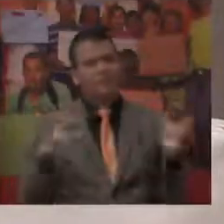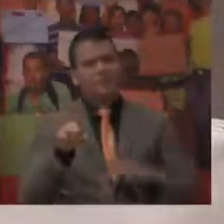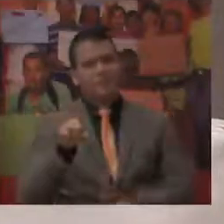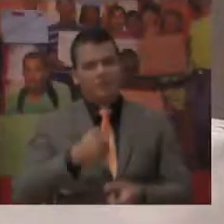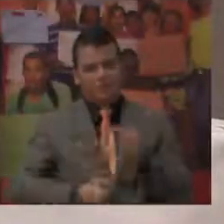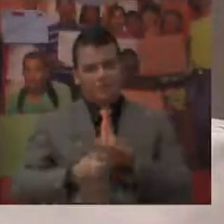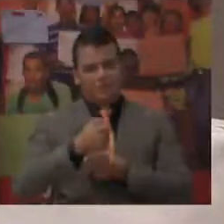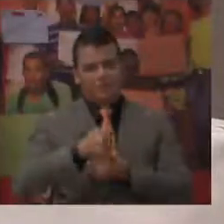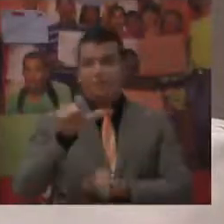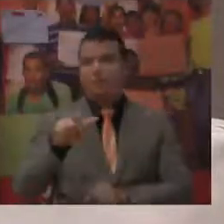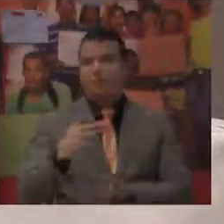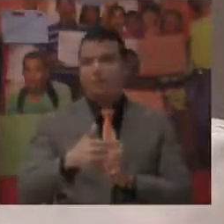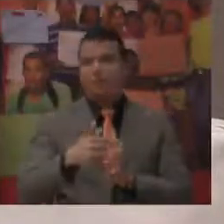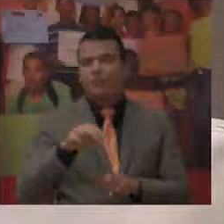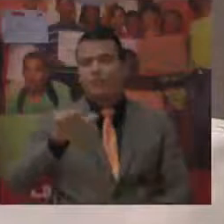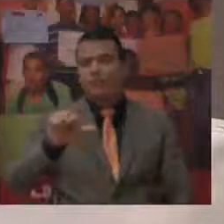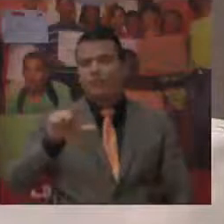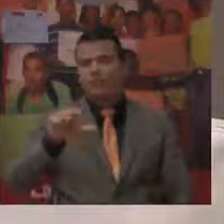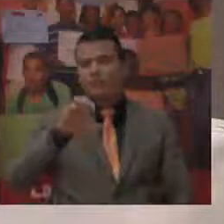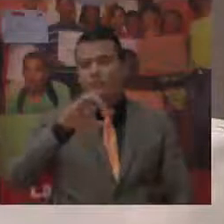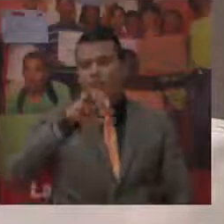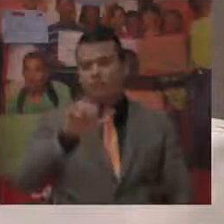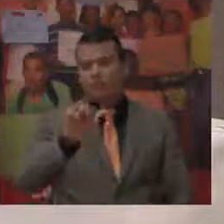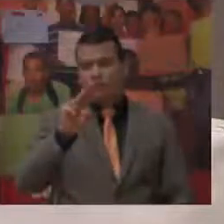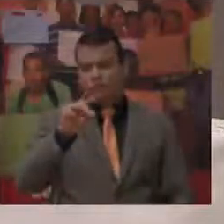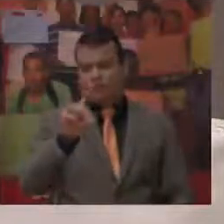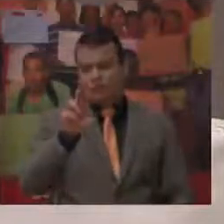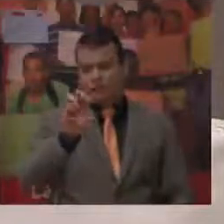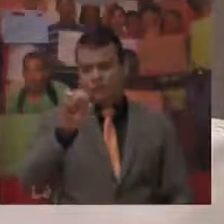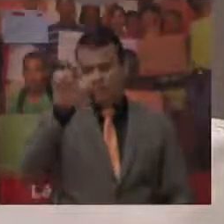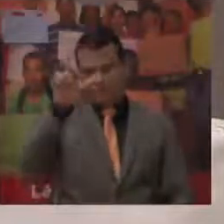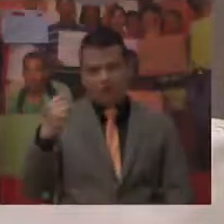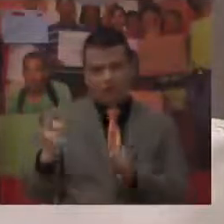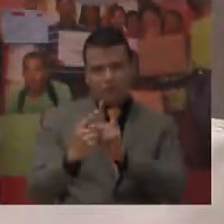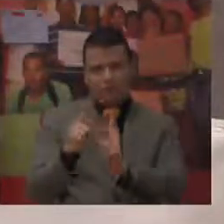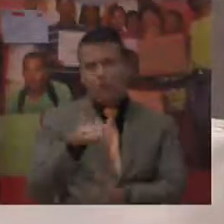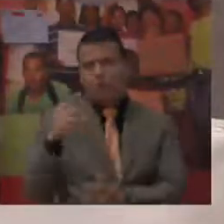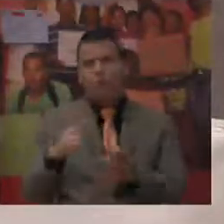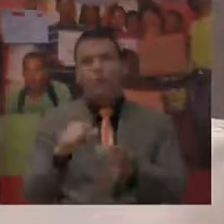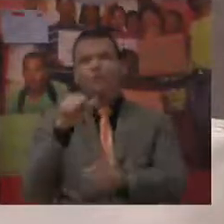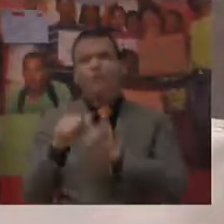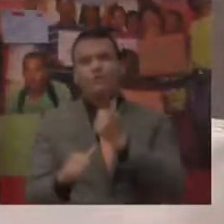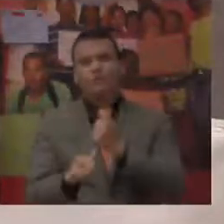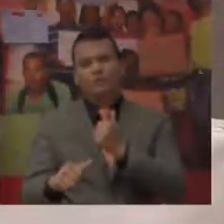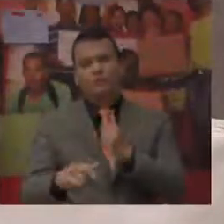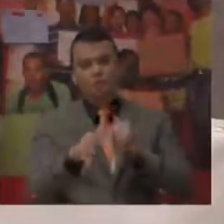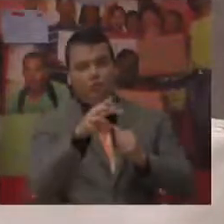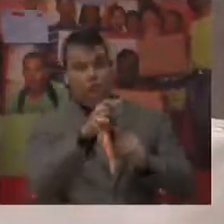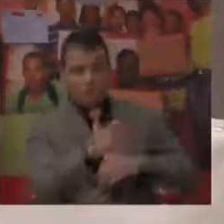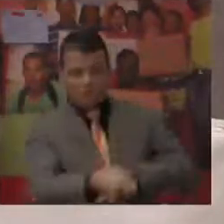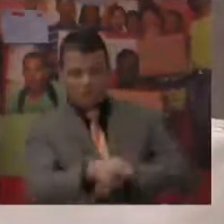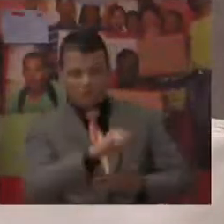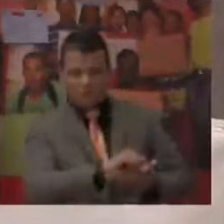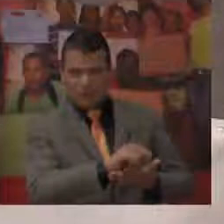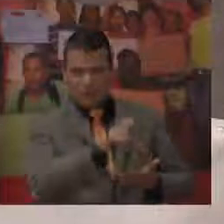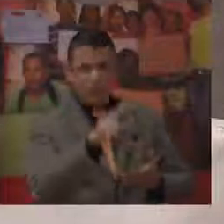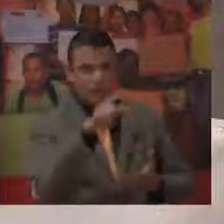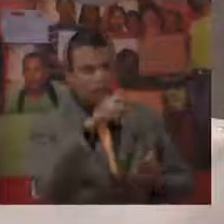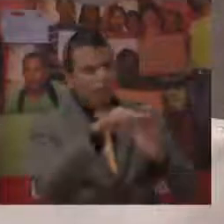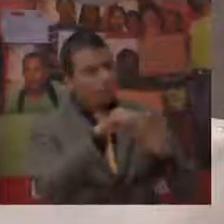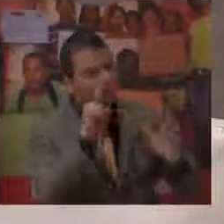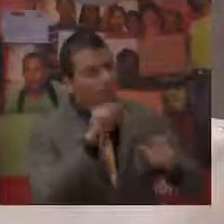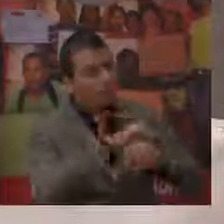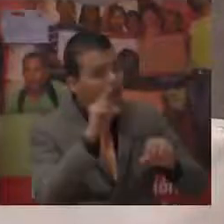Alejandro Eder y al asesor jurídico de la ACR, junto con otras instituciones